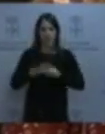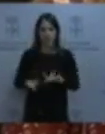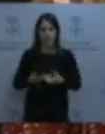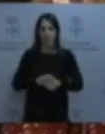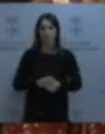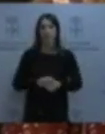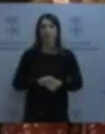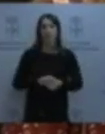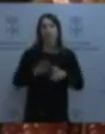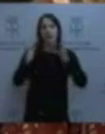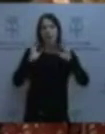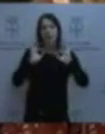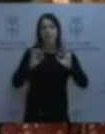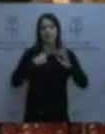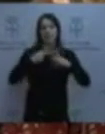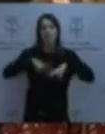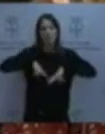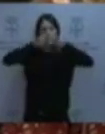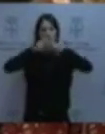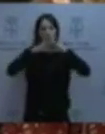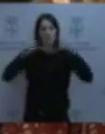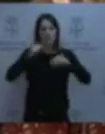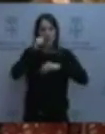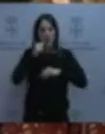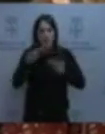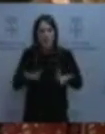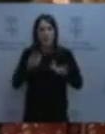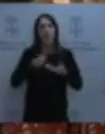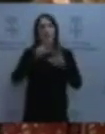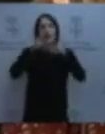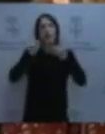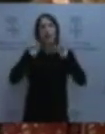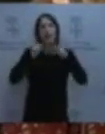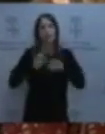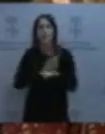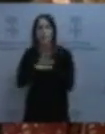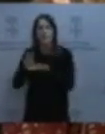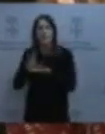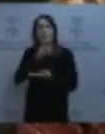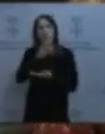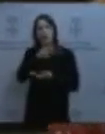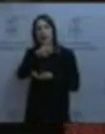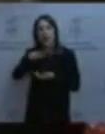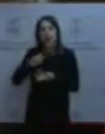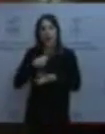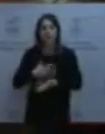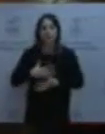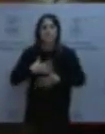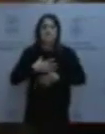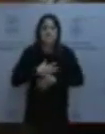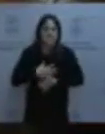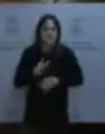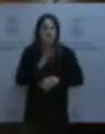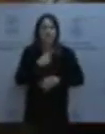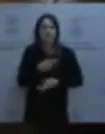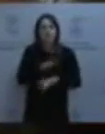era en ese momento investigador predoctoral de la Universidad de Oviedo. El caso del desahucio de Jorge me conmovió y empecé a escribir sobre este día, sobre